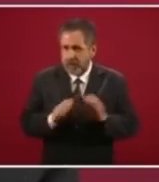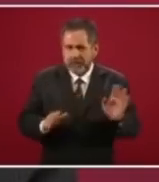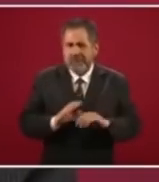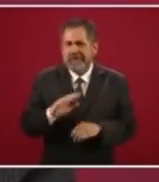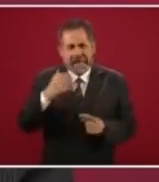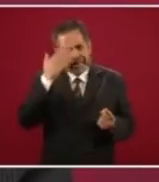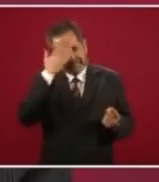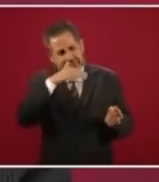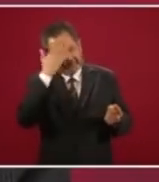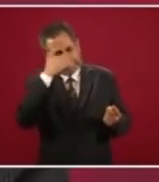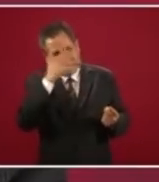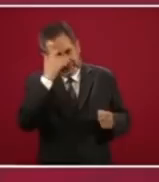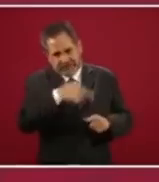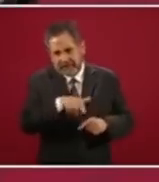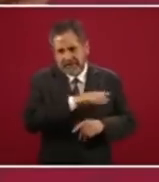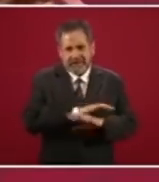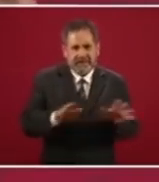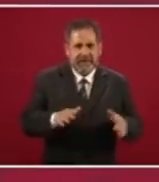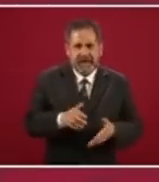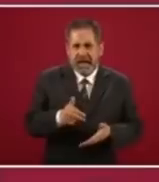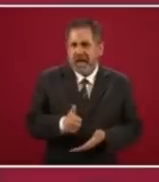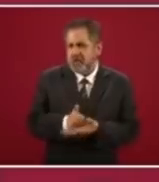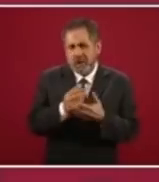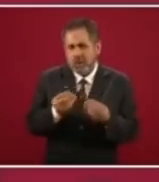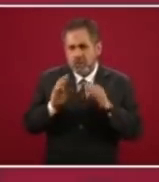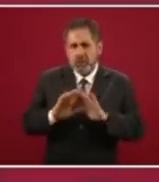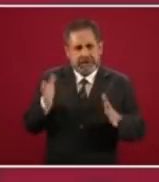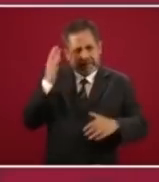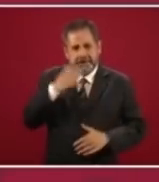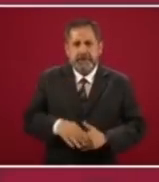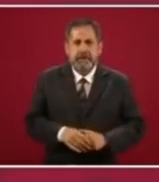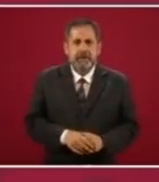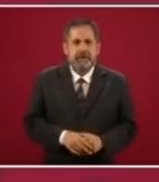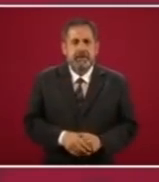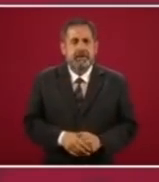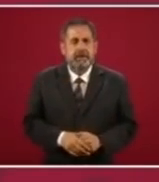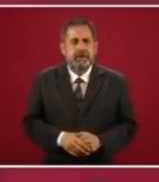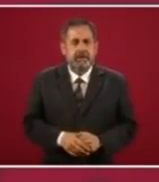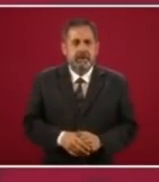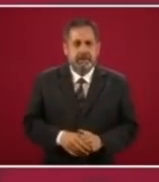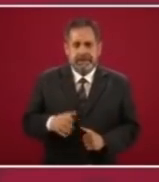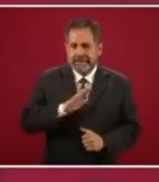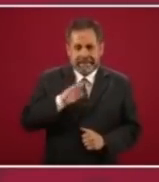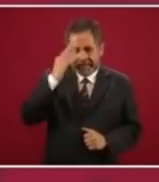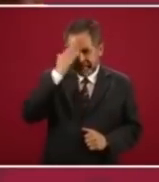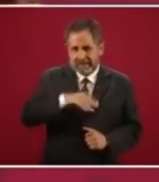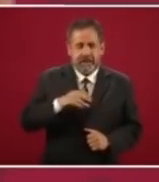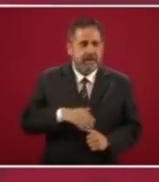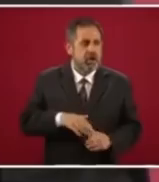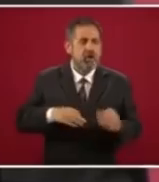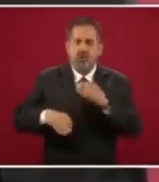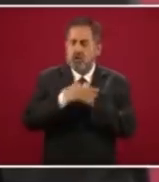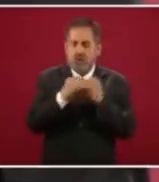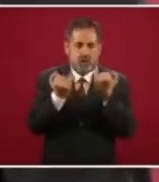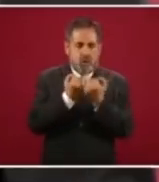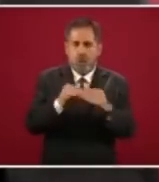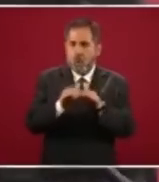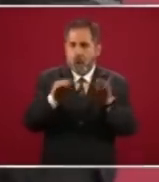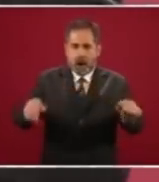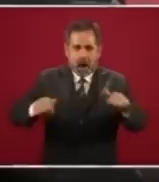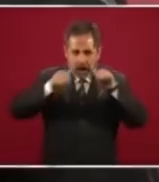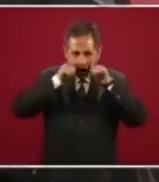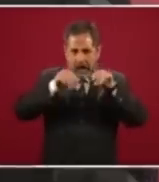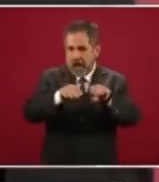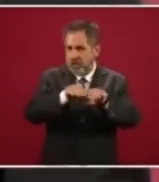Eso ha ayudado muchísimo. Ya saben que hay piso parejo